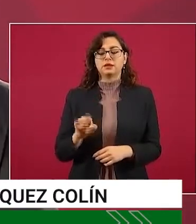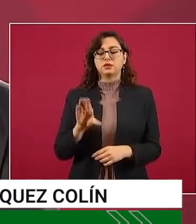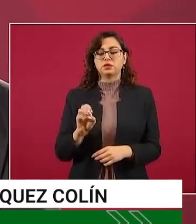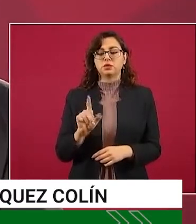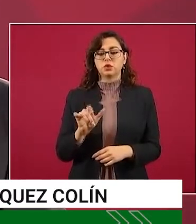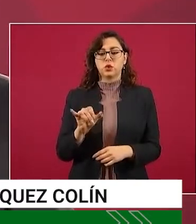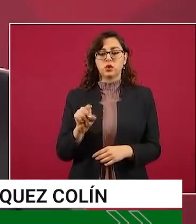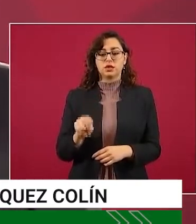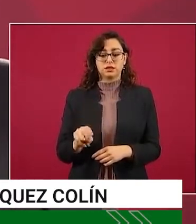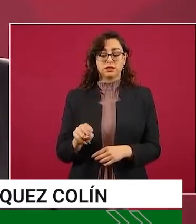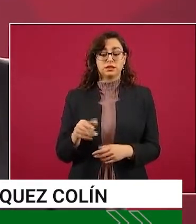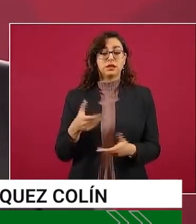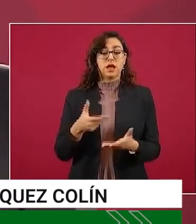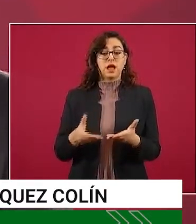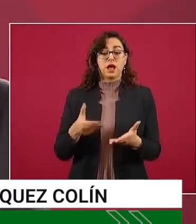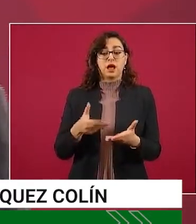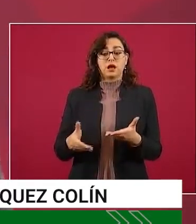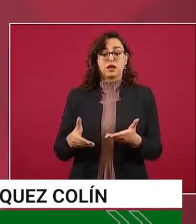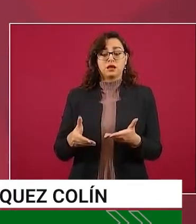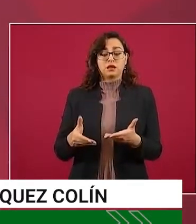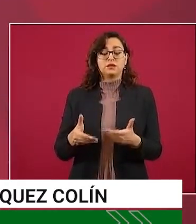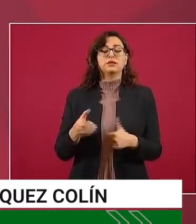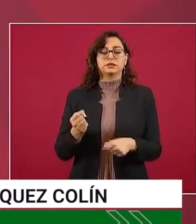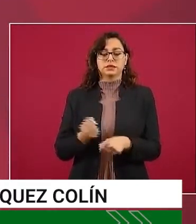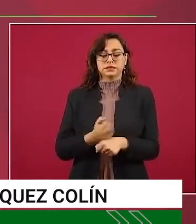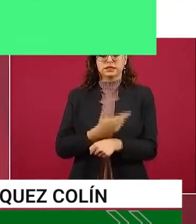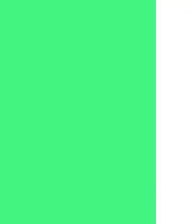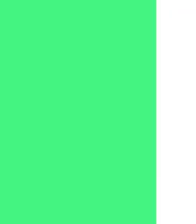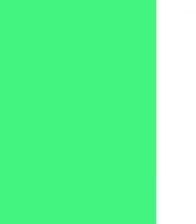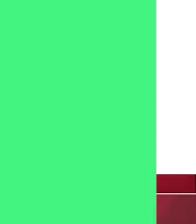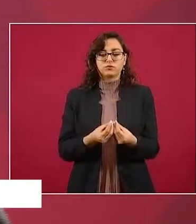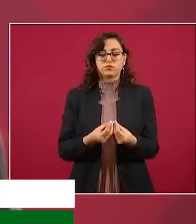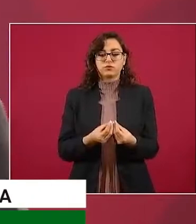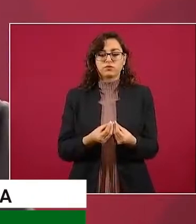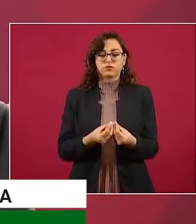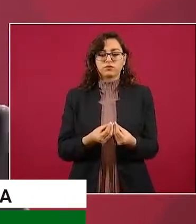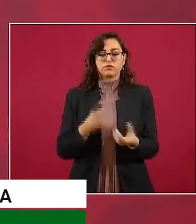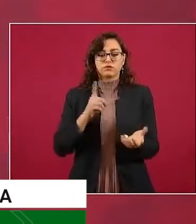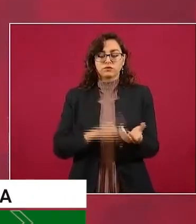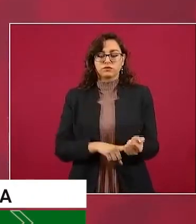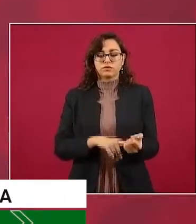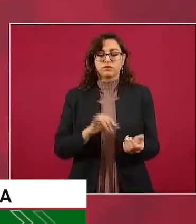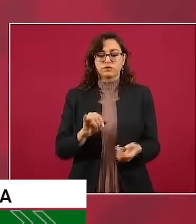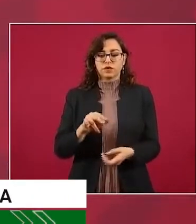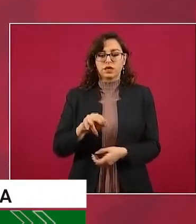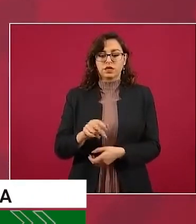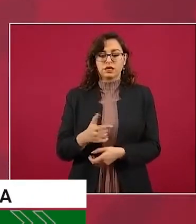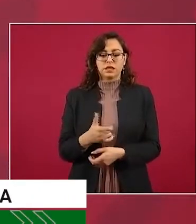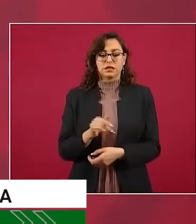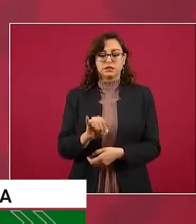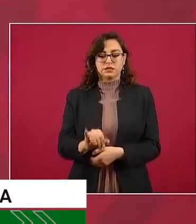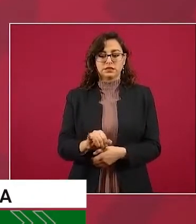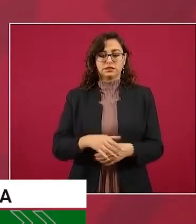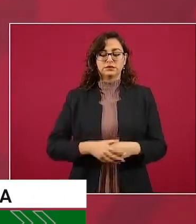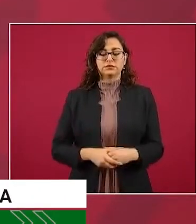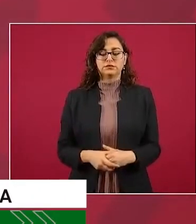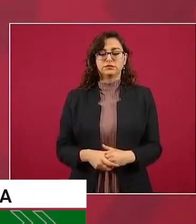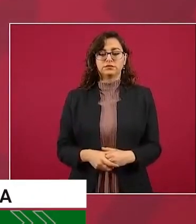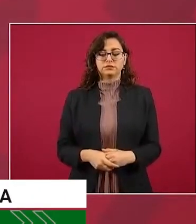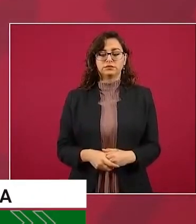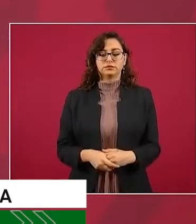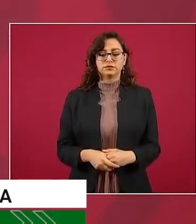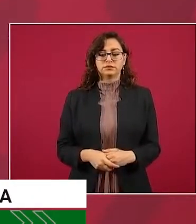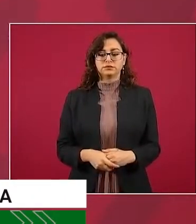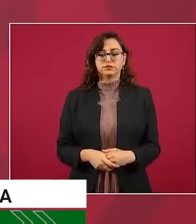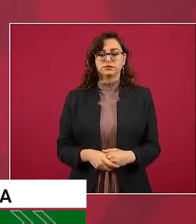que actualmente se desempeña como secretaria de Economía. El presidente informó también quién ocupará la Secretaría